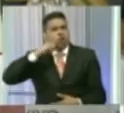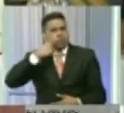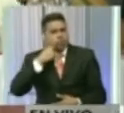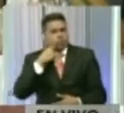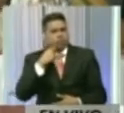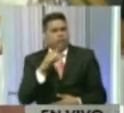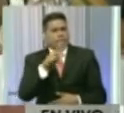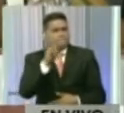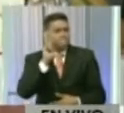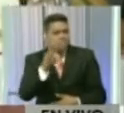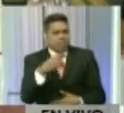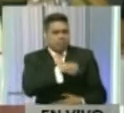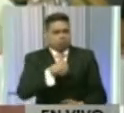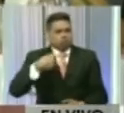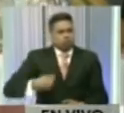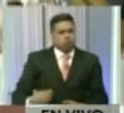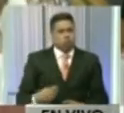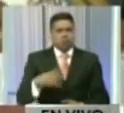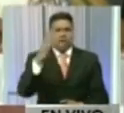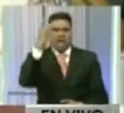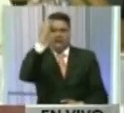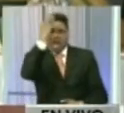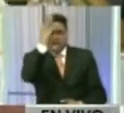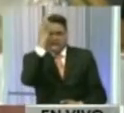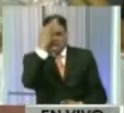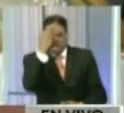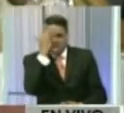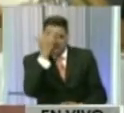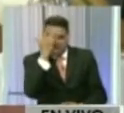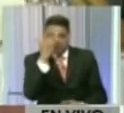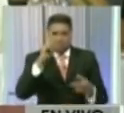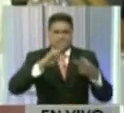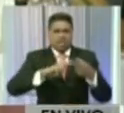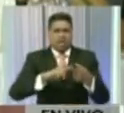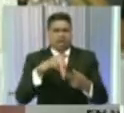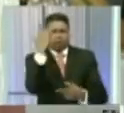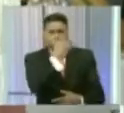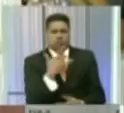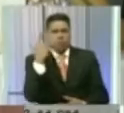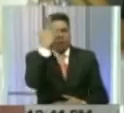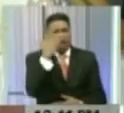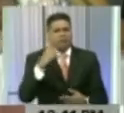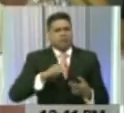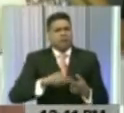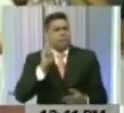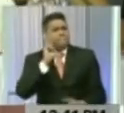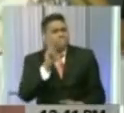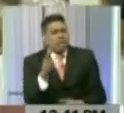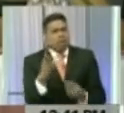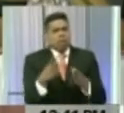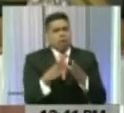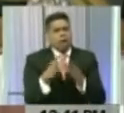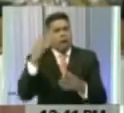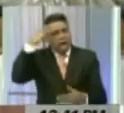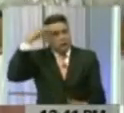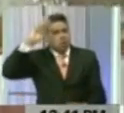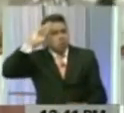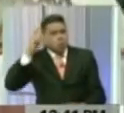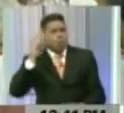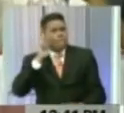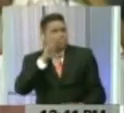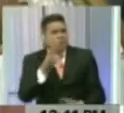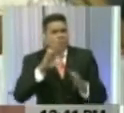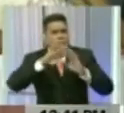China, nosotros vemos a la India, nosotros vemos a Sudáfrica, nosotros vemos a Irán, nosotros vemos a Pakistán, nosotros vemos a Cuba, nosotros vemos el